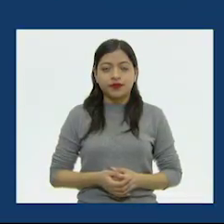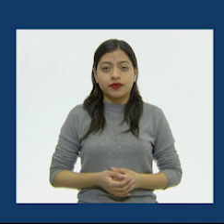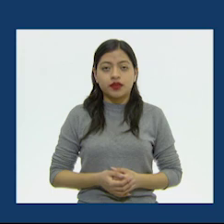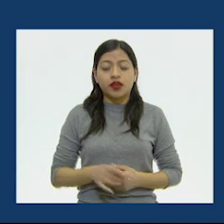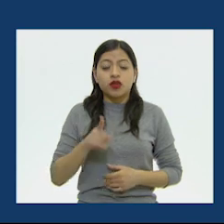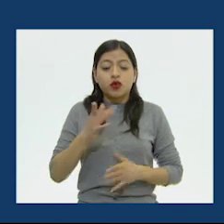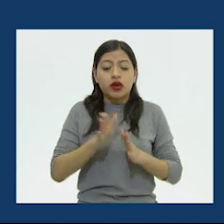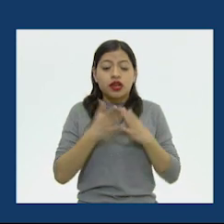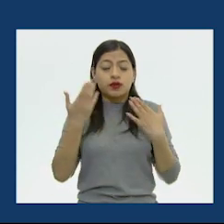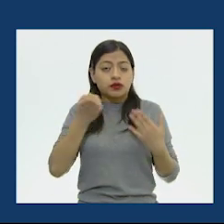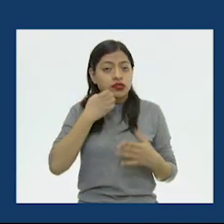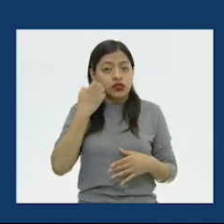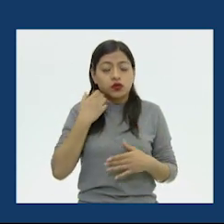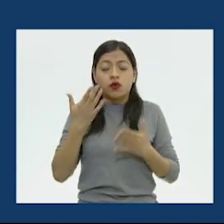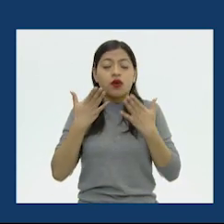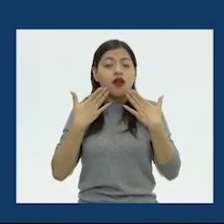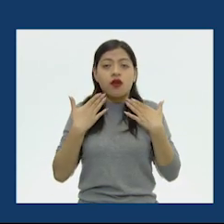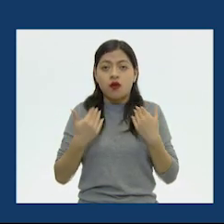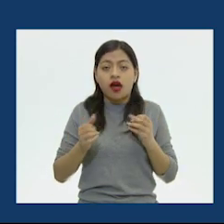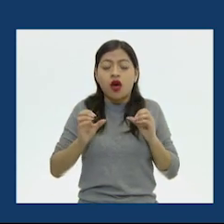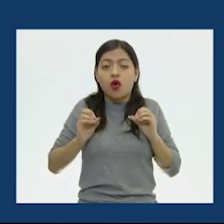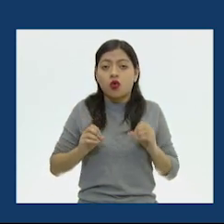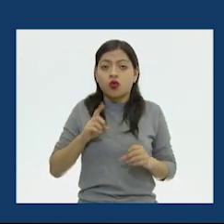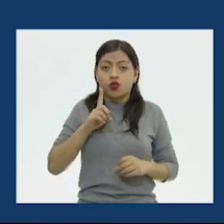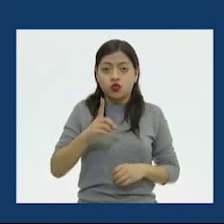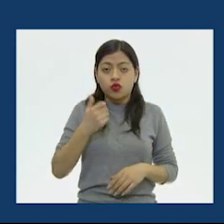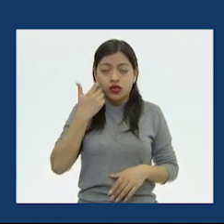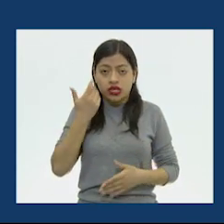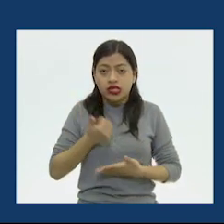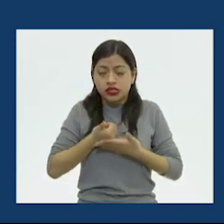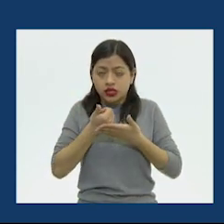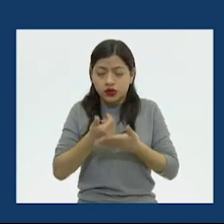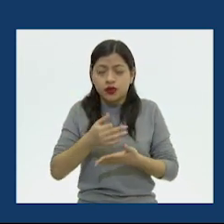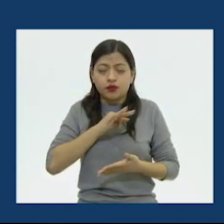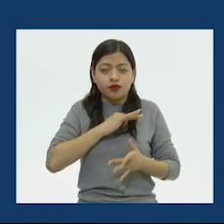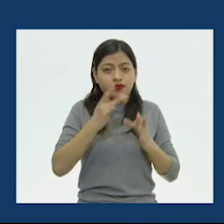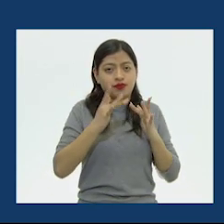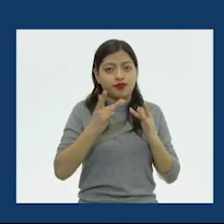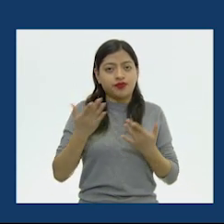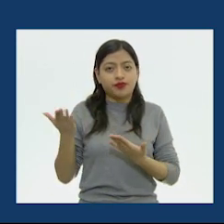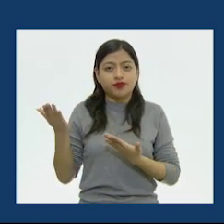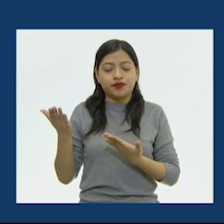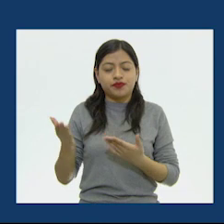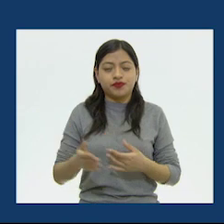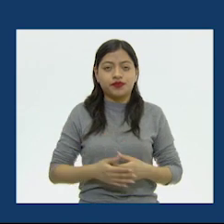Si no tienes el libro de texto o necesitas ayuda para responder las preguntas, contáctanos.